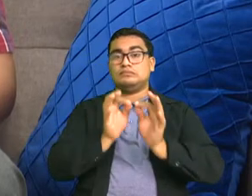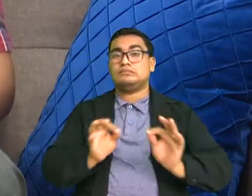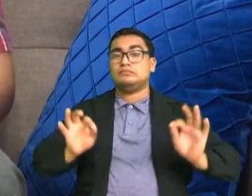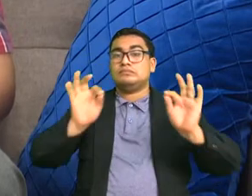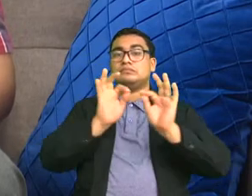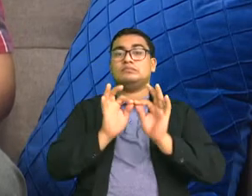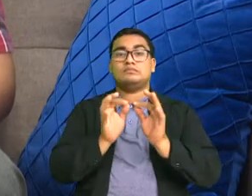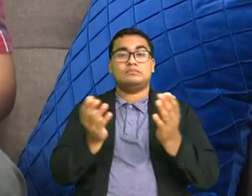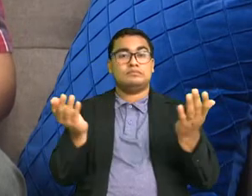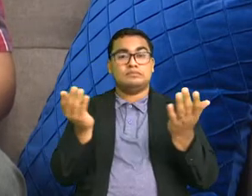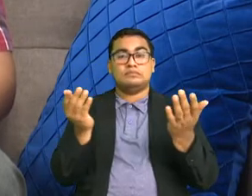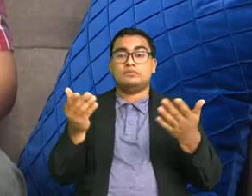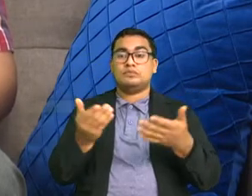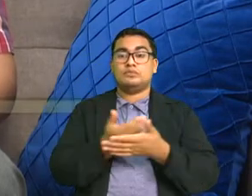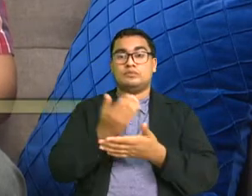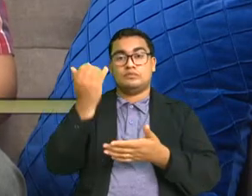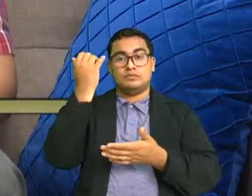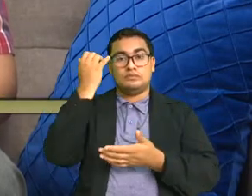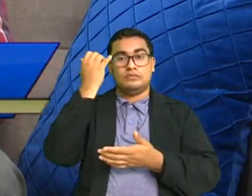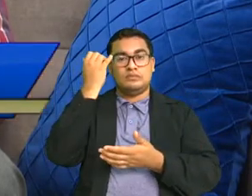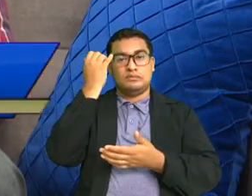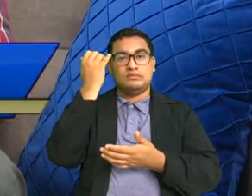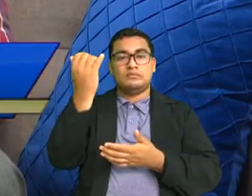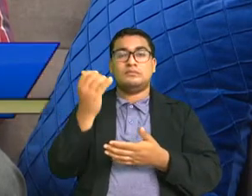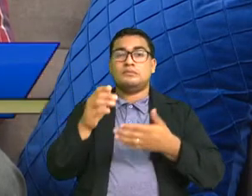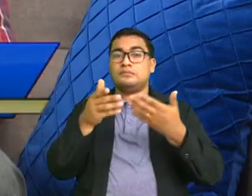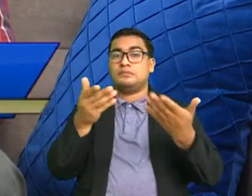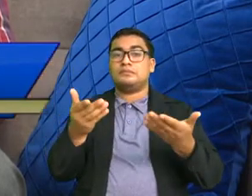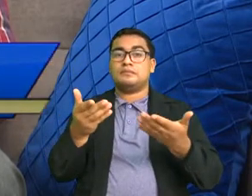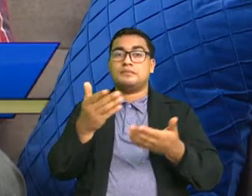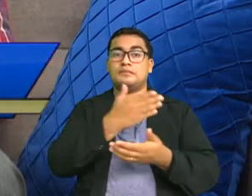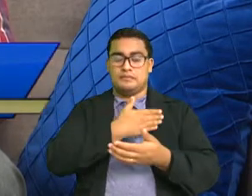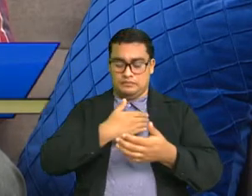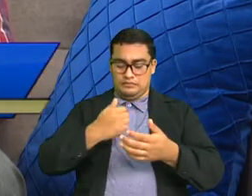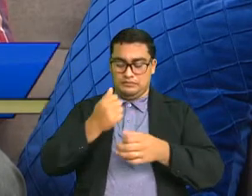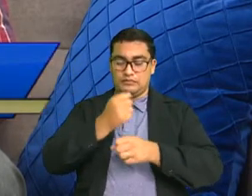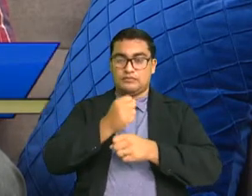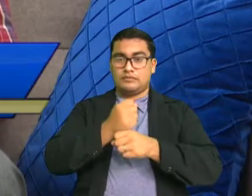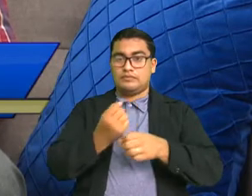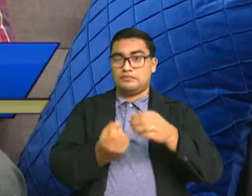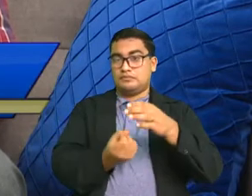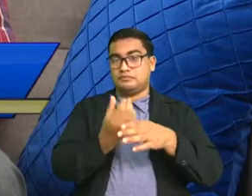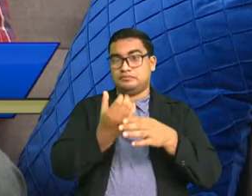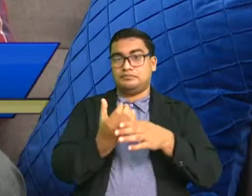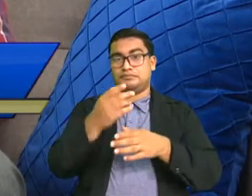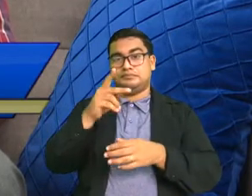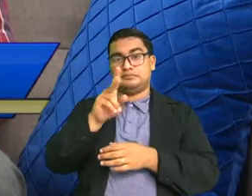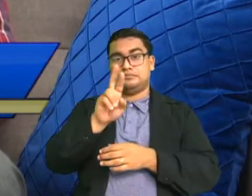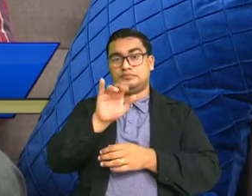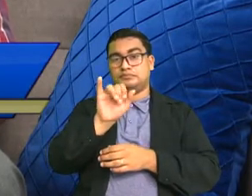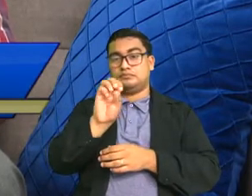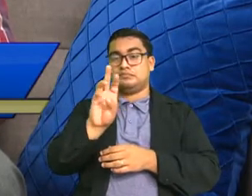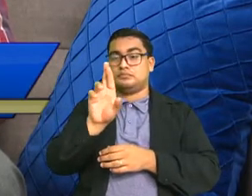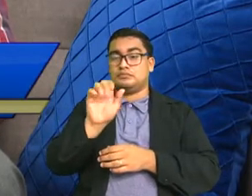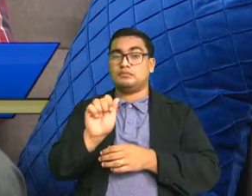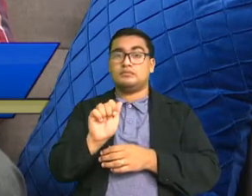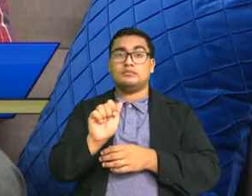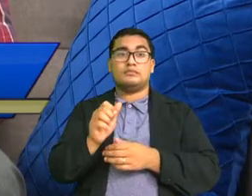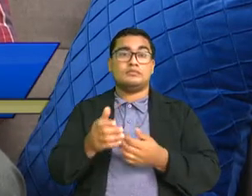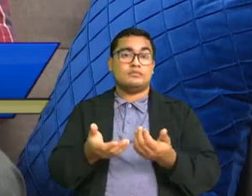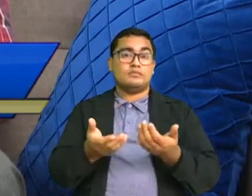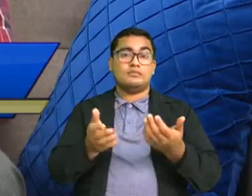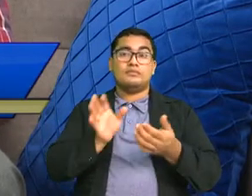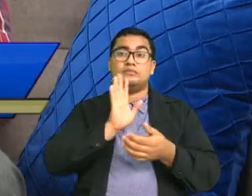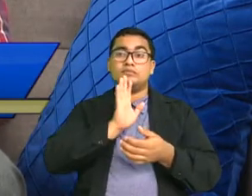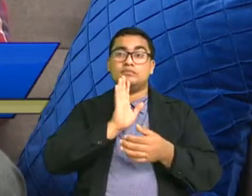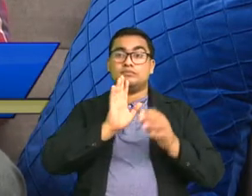tiene la transferencia de tecnología para el incremento de la producción de primera tecnología agropecuaria para hablar de